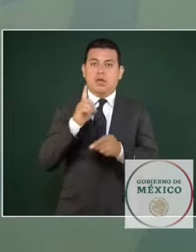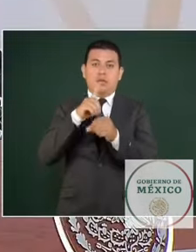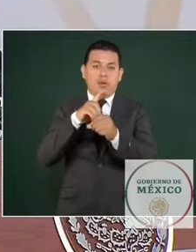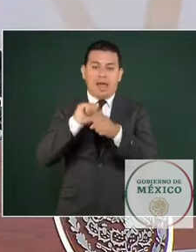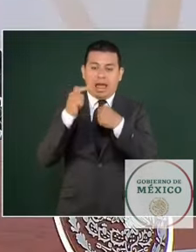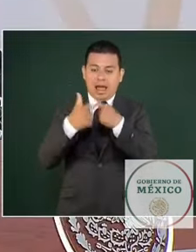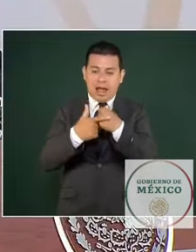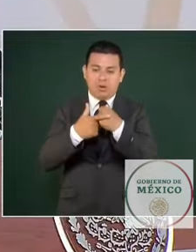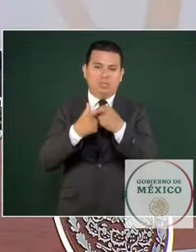Es un gusto compartirle.